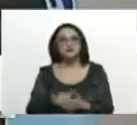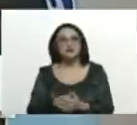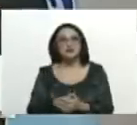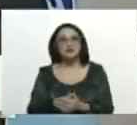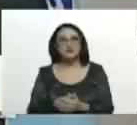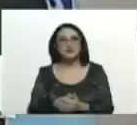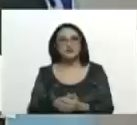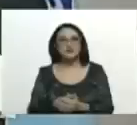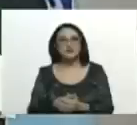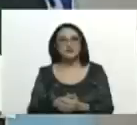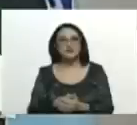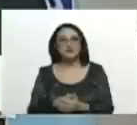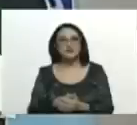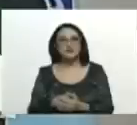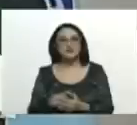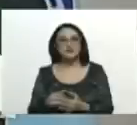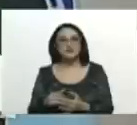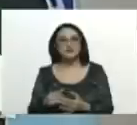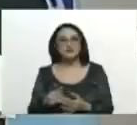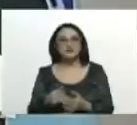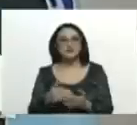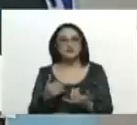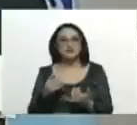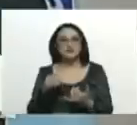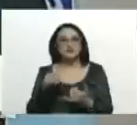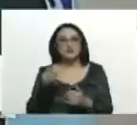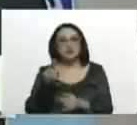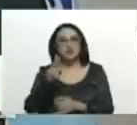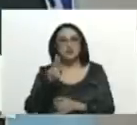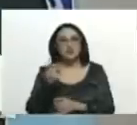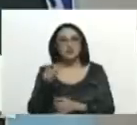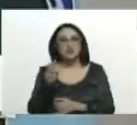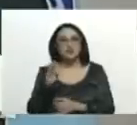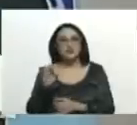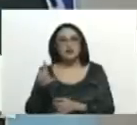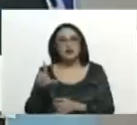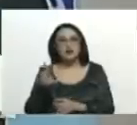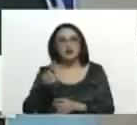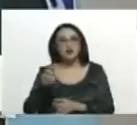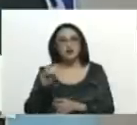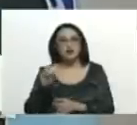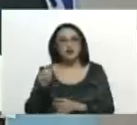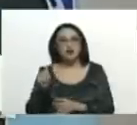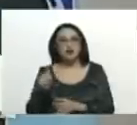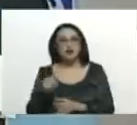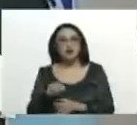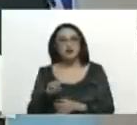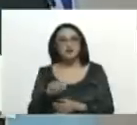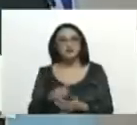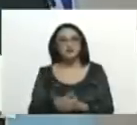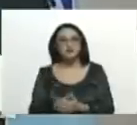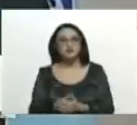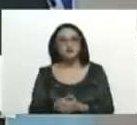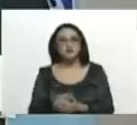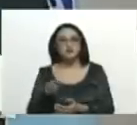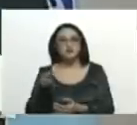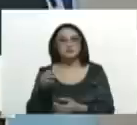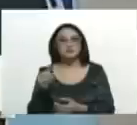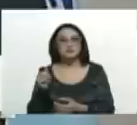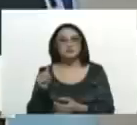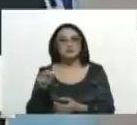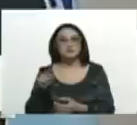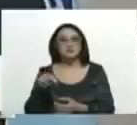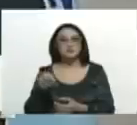mosqueda reiniciardo Barrientos upbel Roa Manuel Meneses Roger